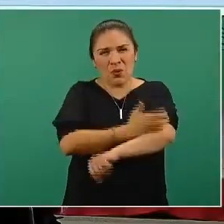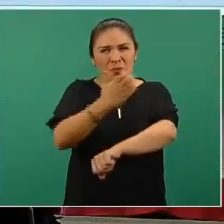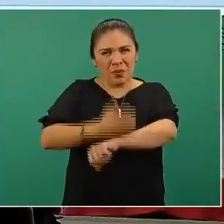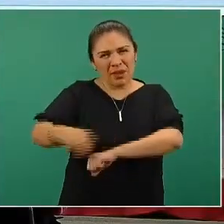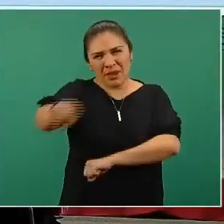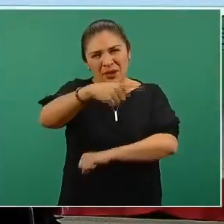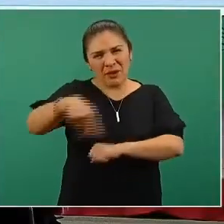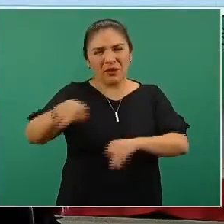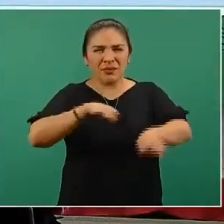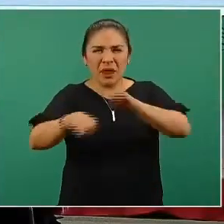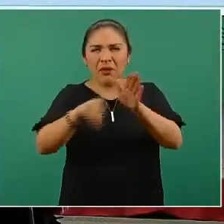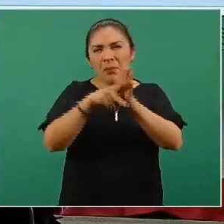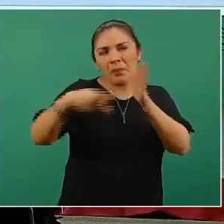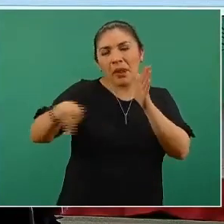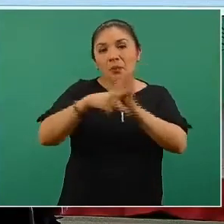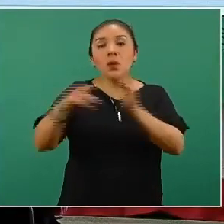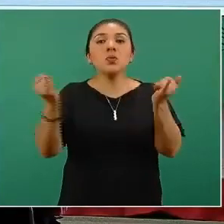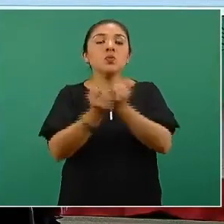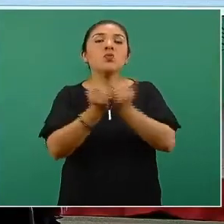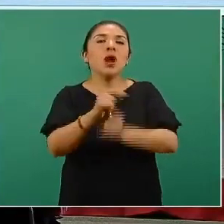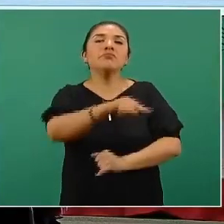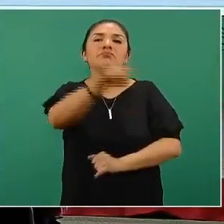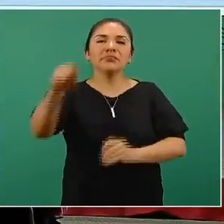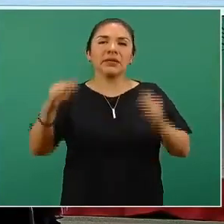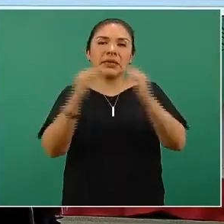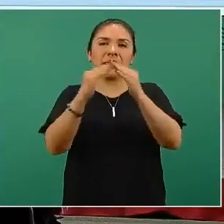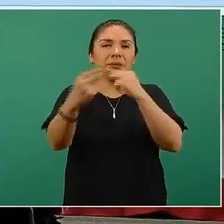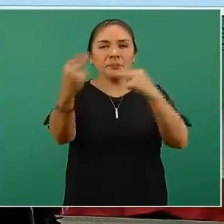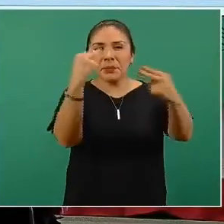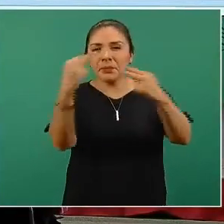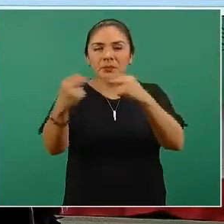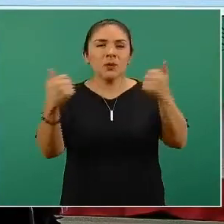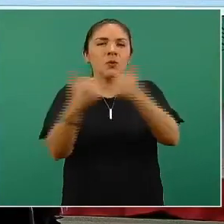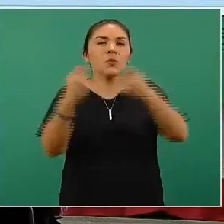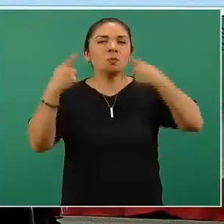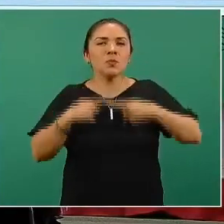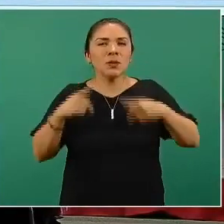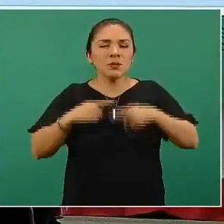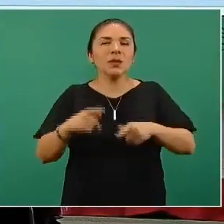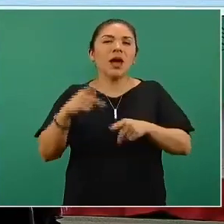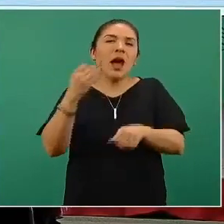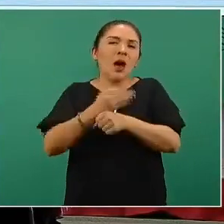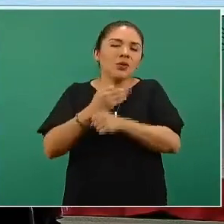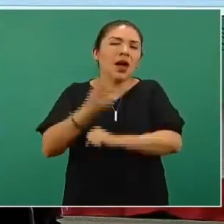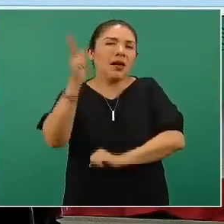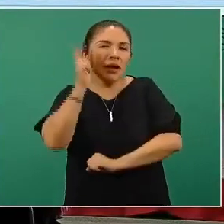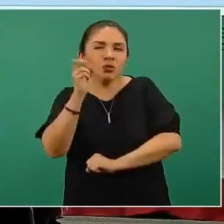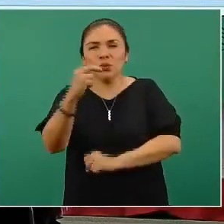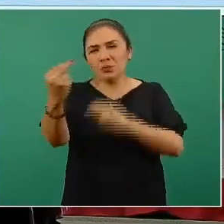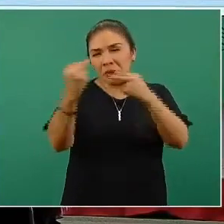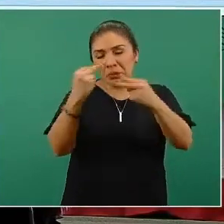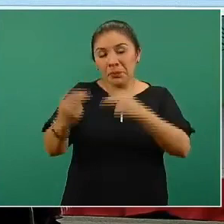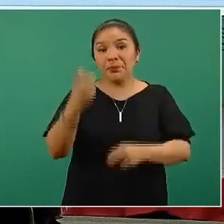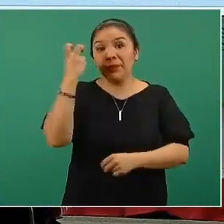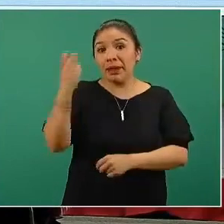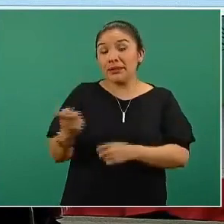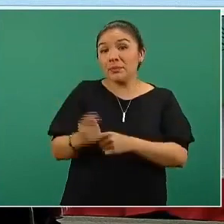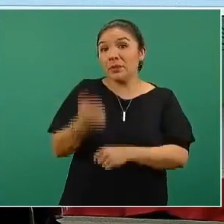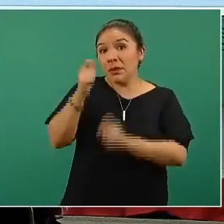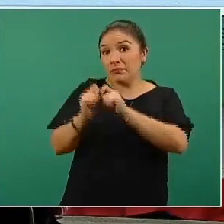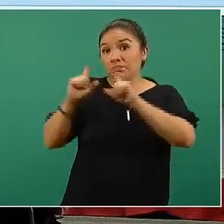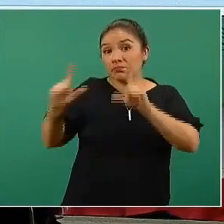compañeros periodistas como también en casa con todas las personas que nos están escuchando. Y en esta primera